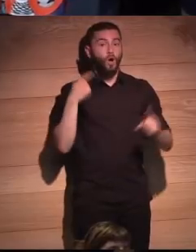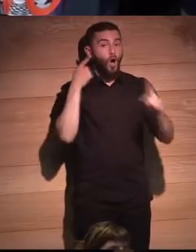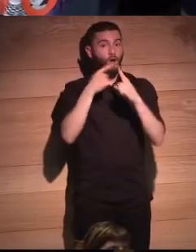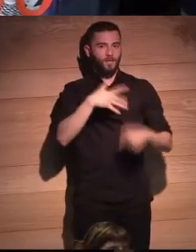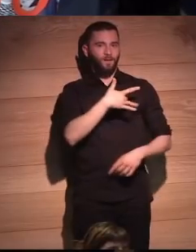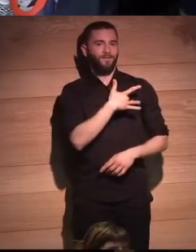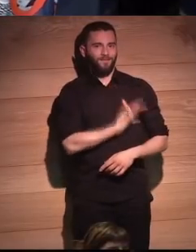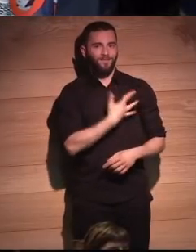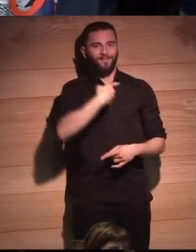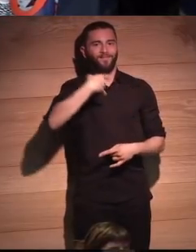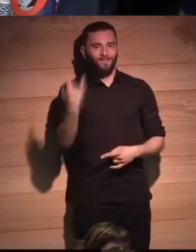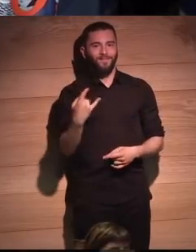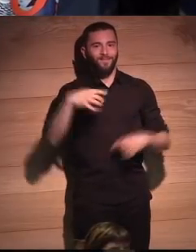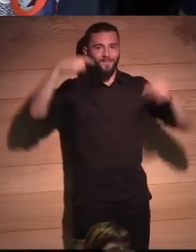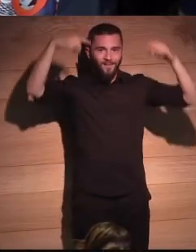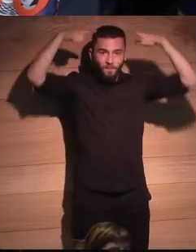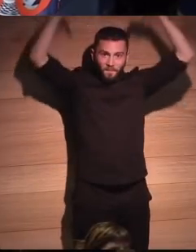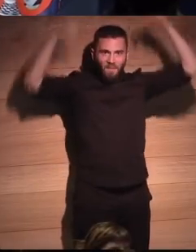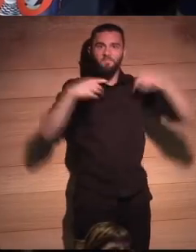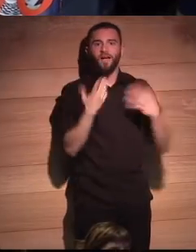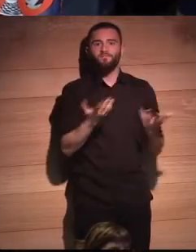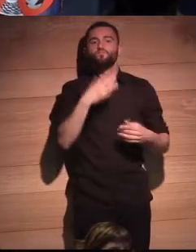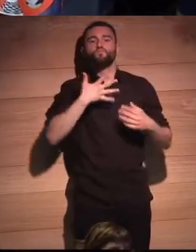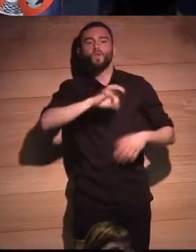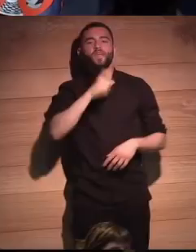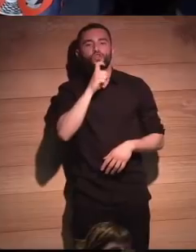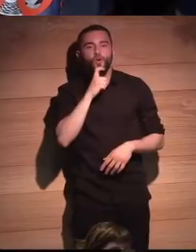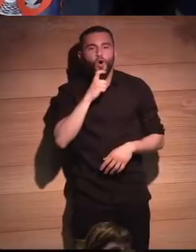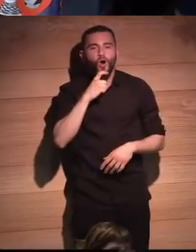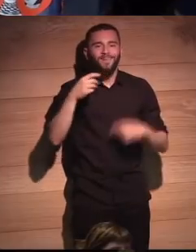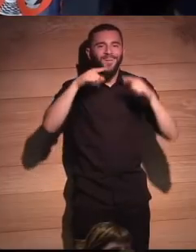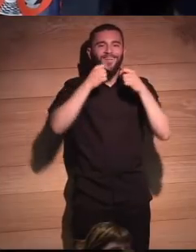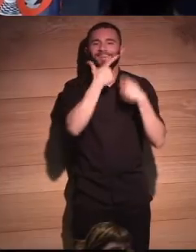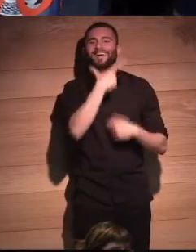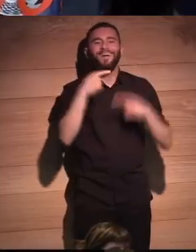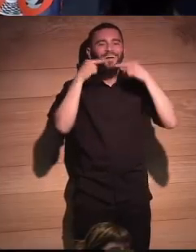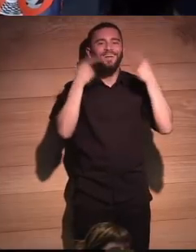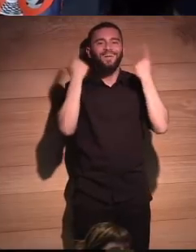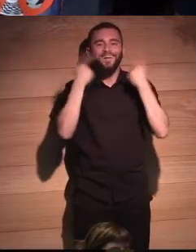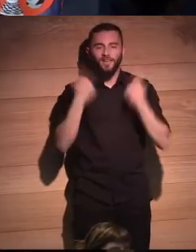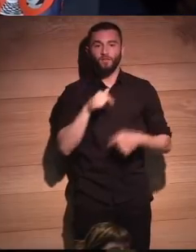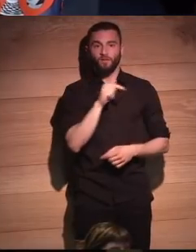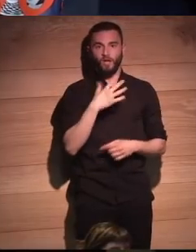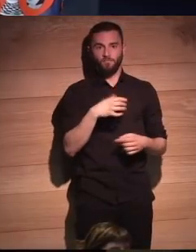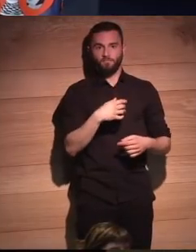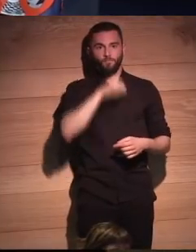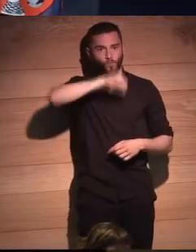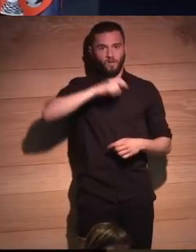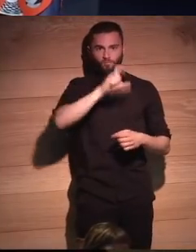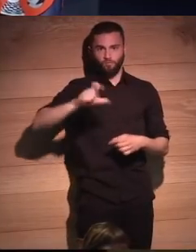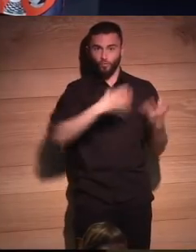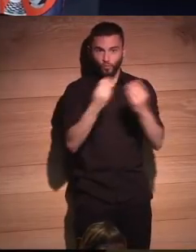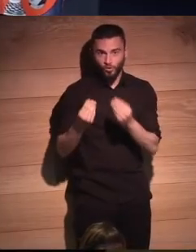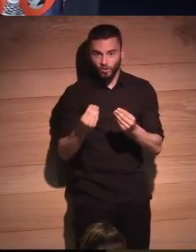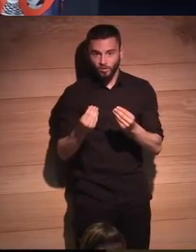Batman? ¿Tiene admiradores Joker? ¿Muchos? ¿Sí? ¿Cuál ha sido en el cine el mejor Batman? De